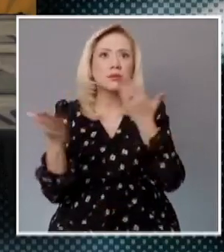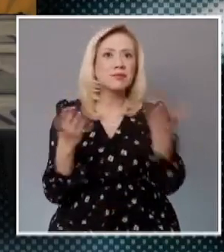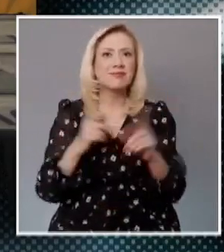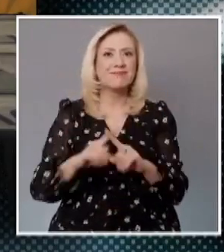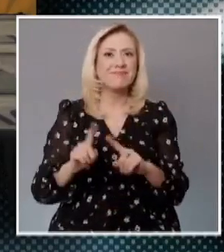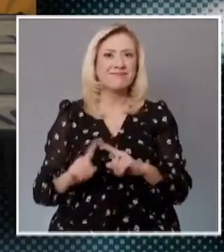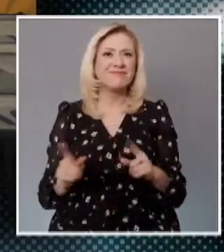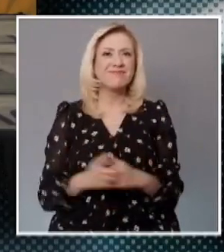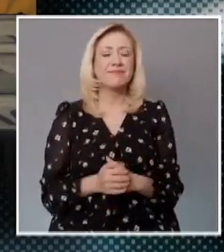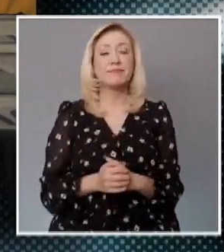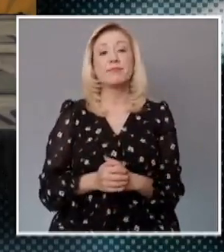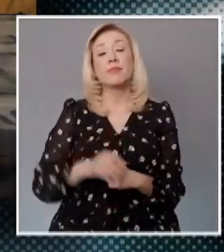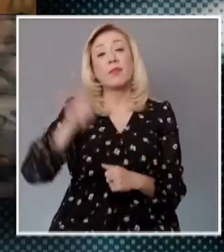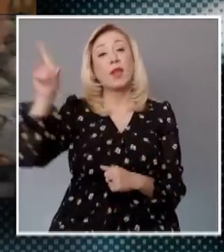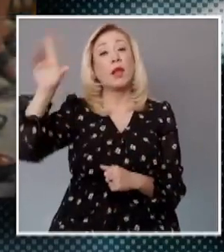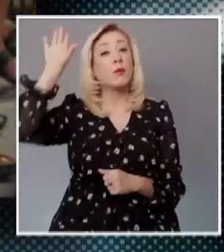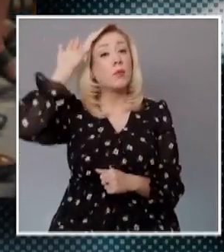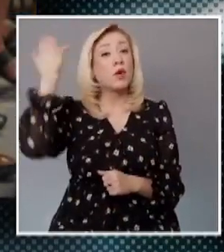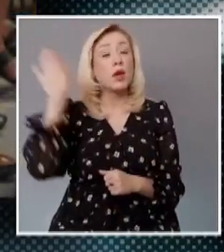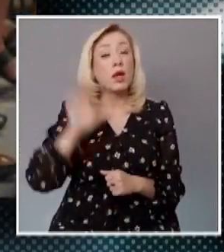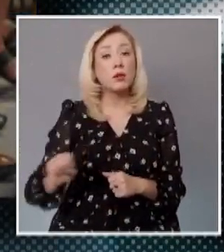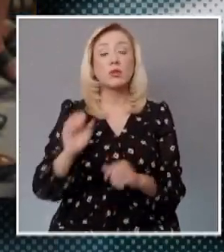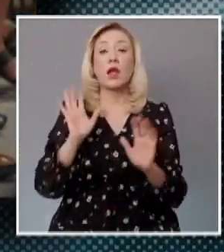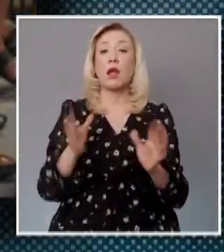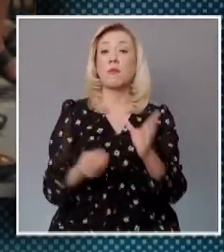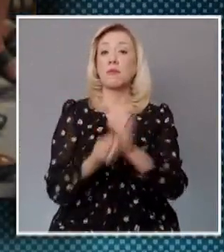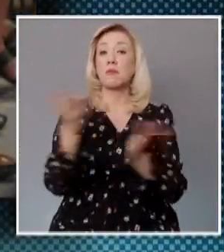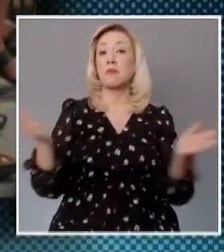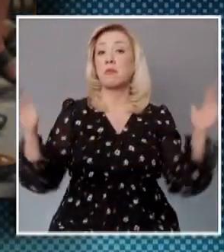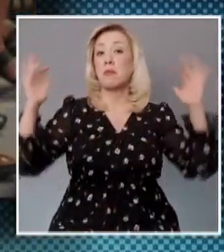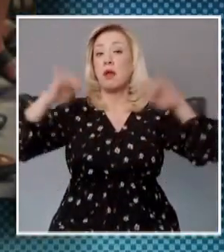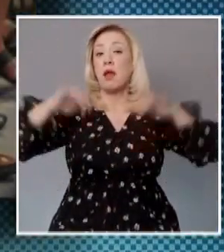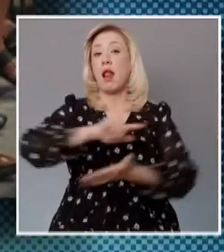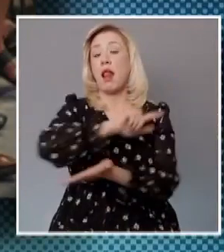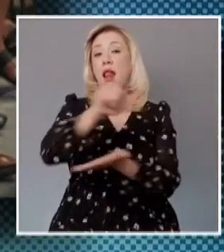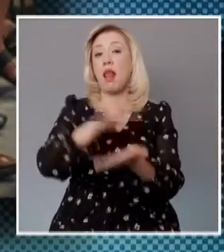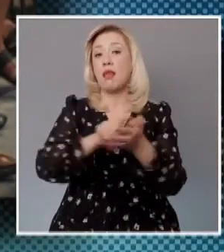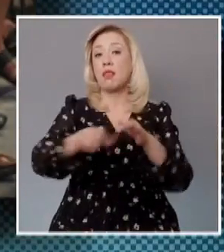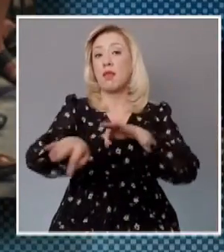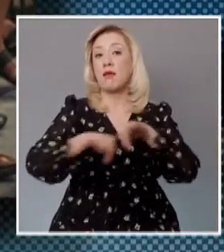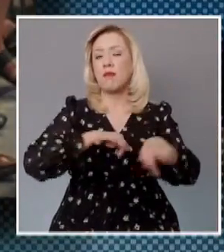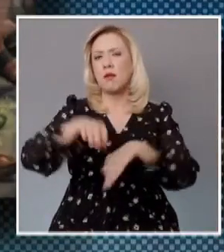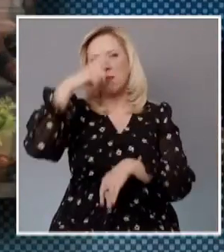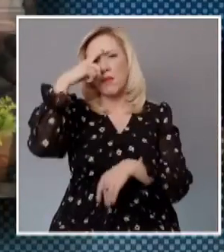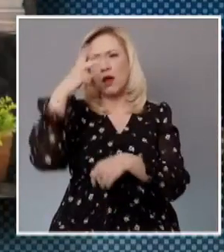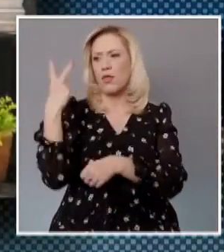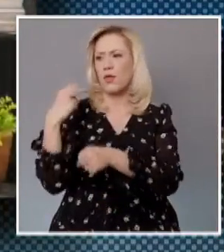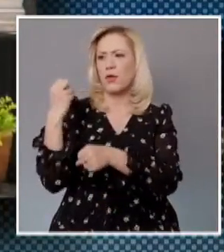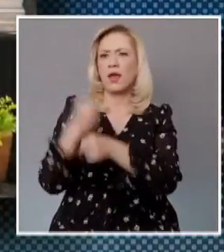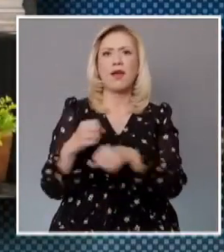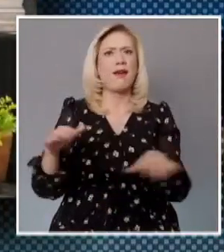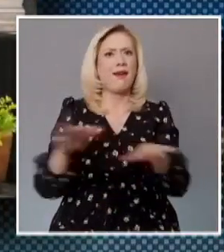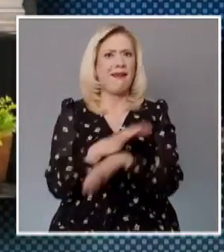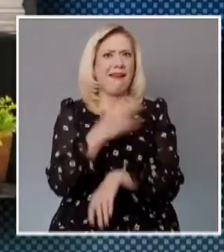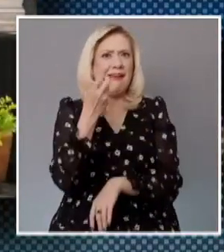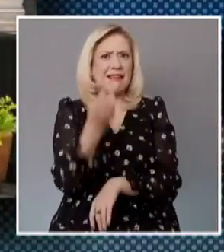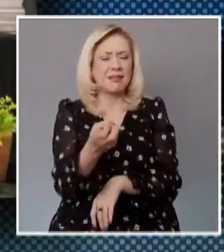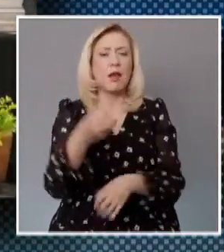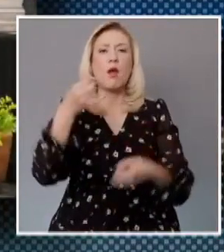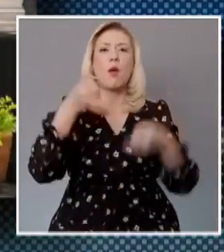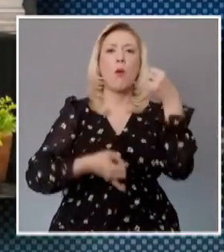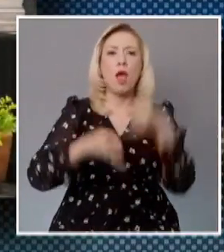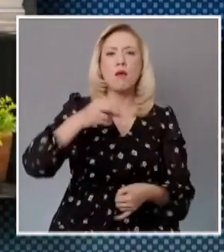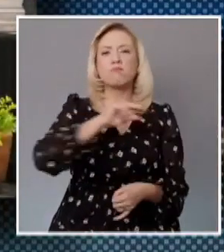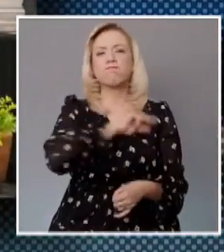Congreso Nacional en Derecho Laboral a 2 años de la implementación del sistema de justicia en la materia. Juzgadores y especialistas